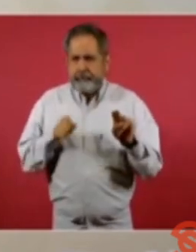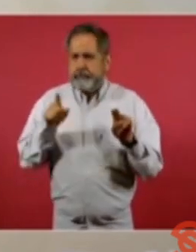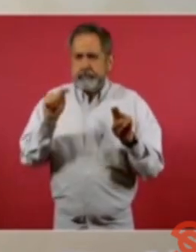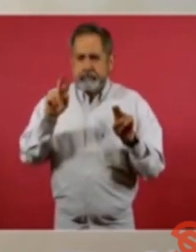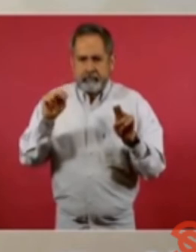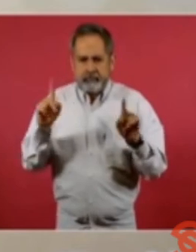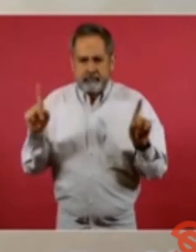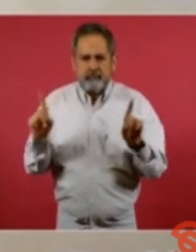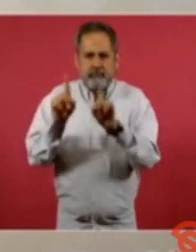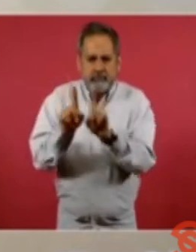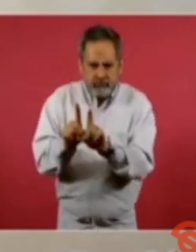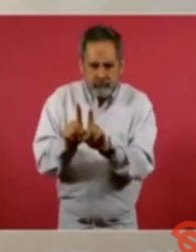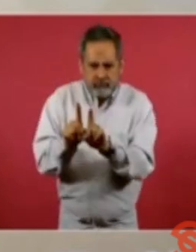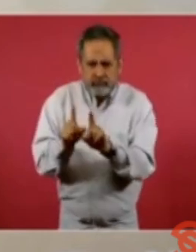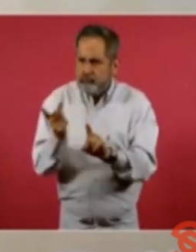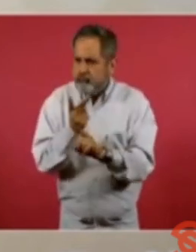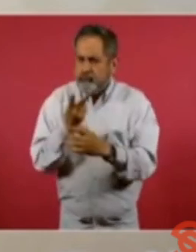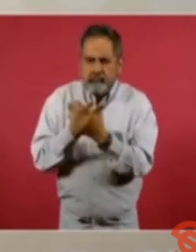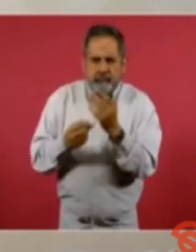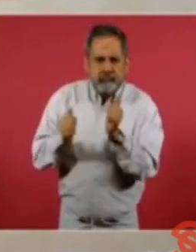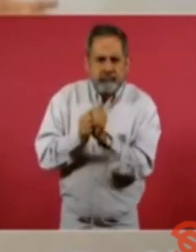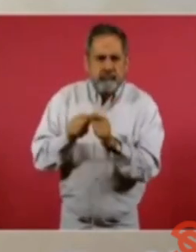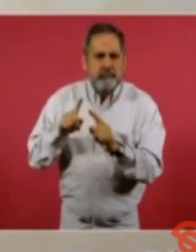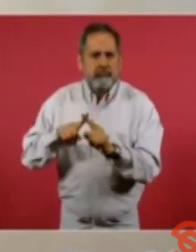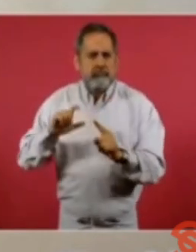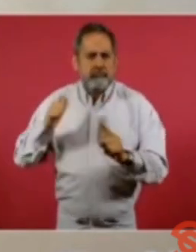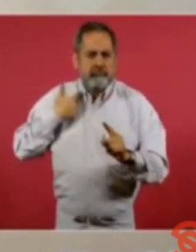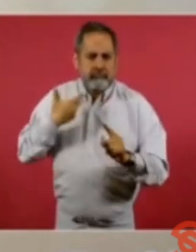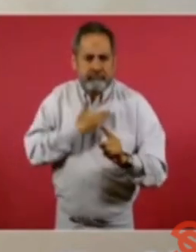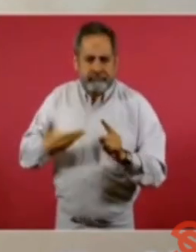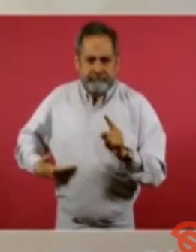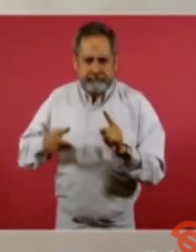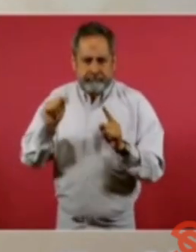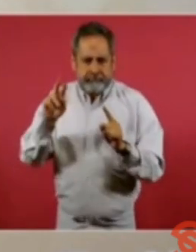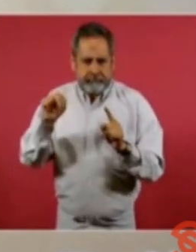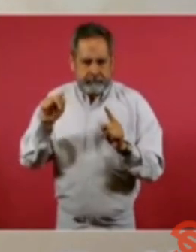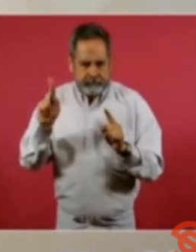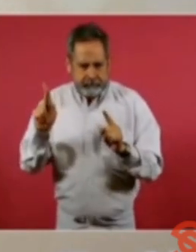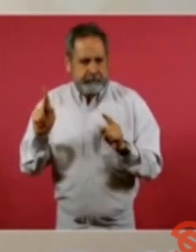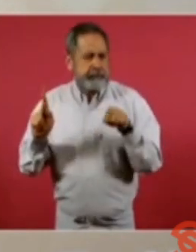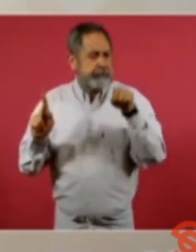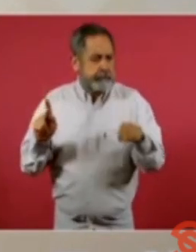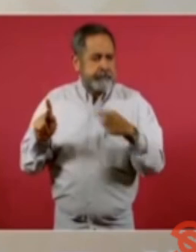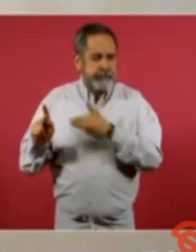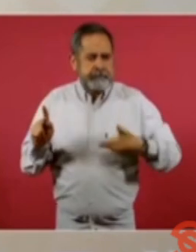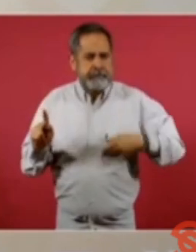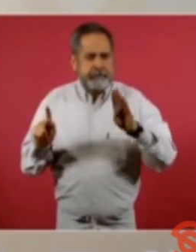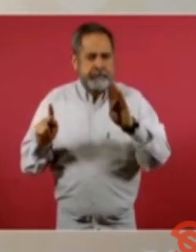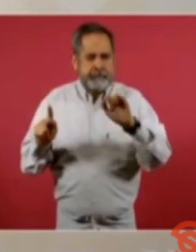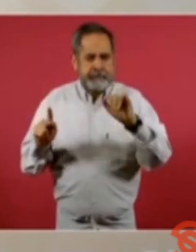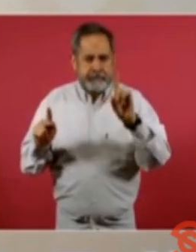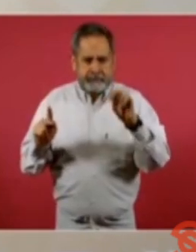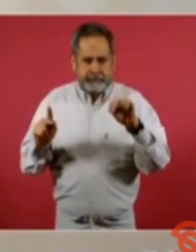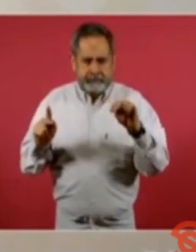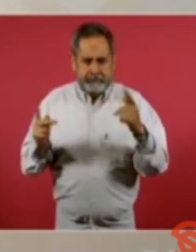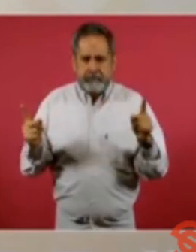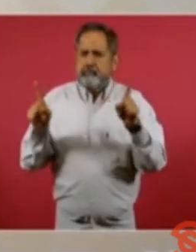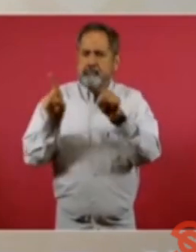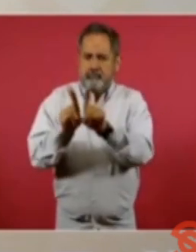entre el expresidente Trump, el presidente Biden,